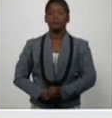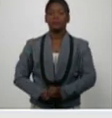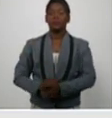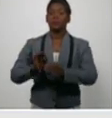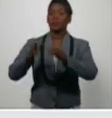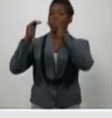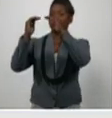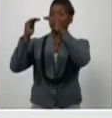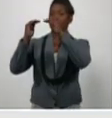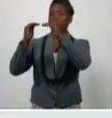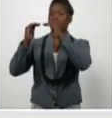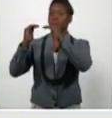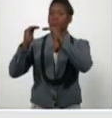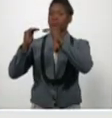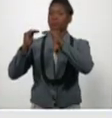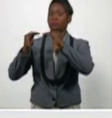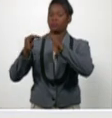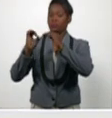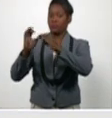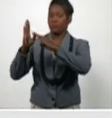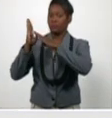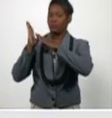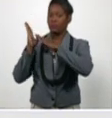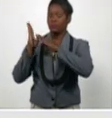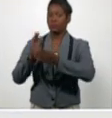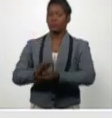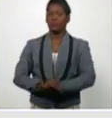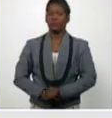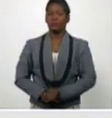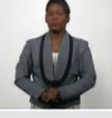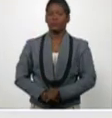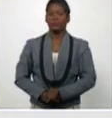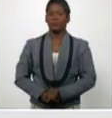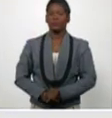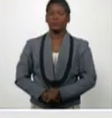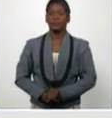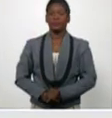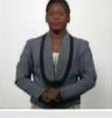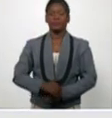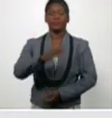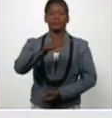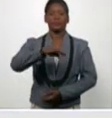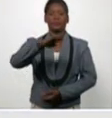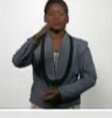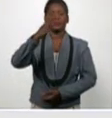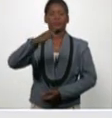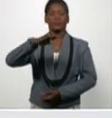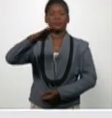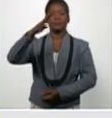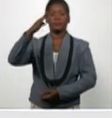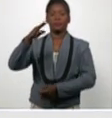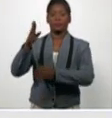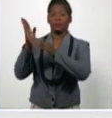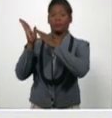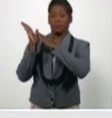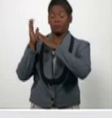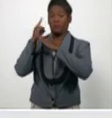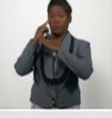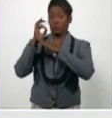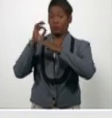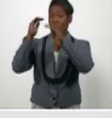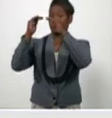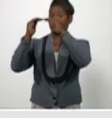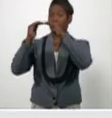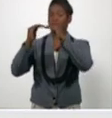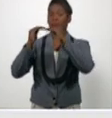que aparece ahí. Y la curva del número de casos que ustedes pueden ver ahí a la izquierda, pues